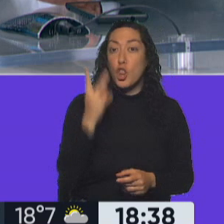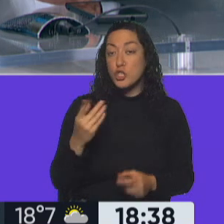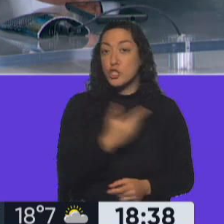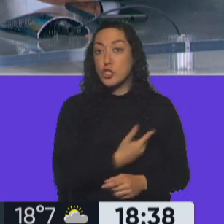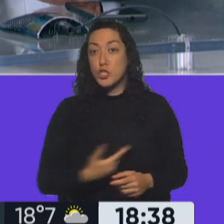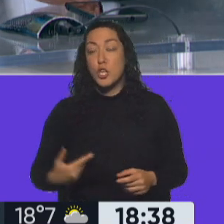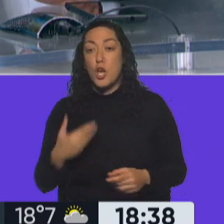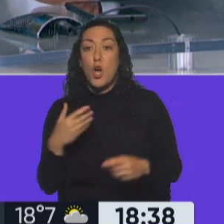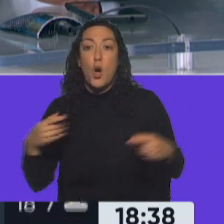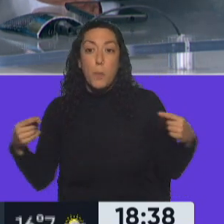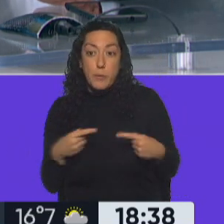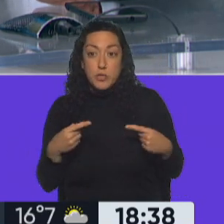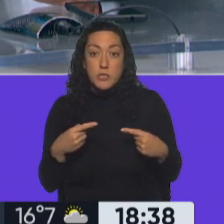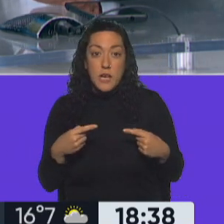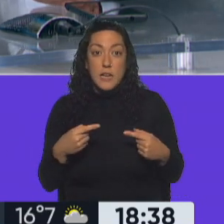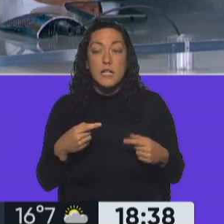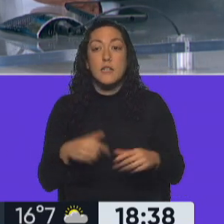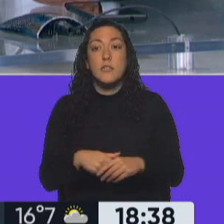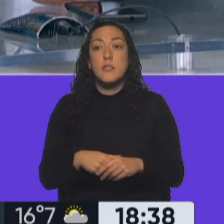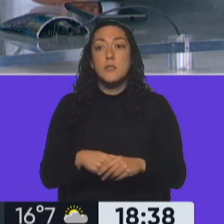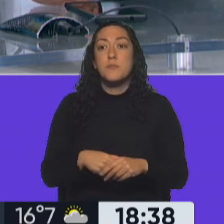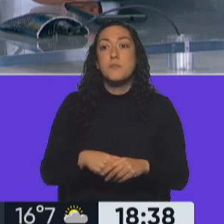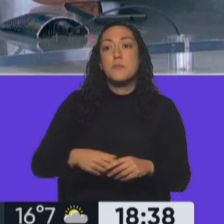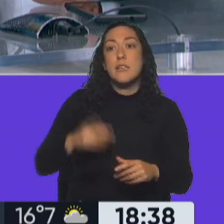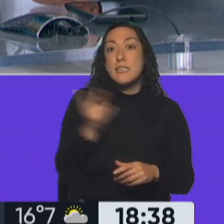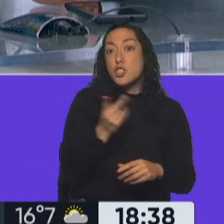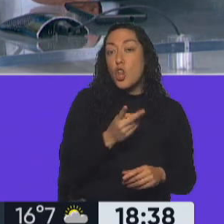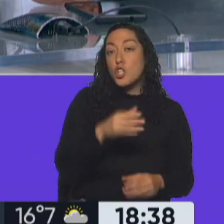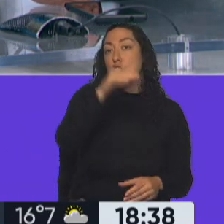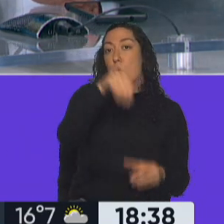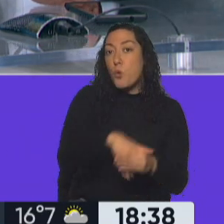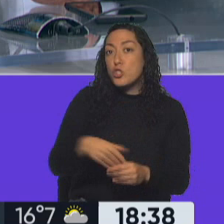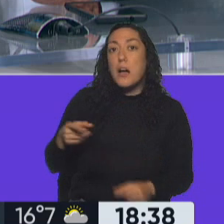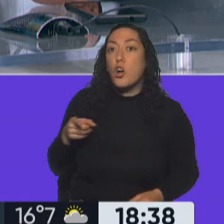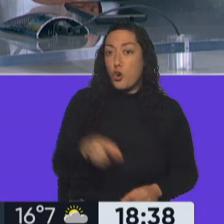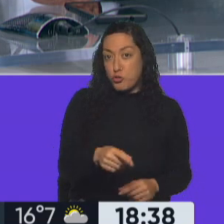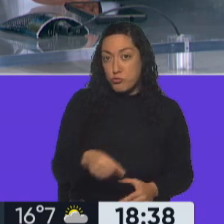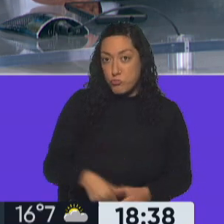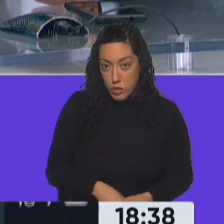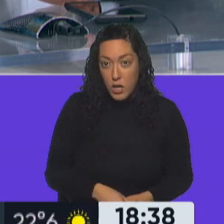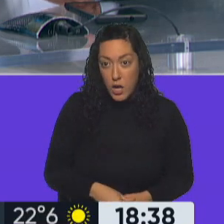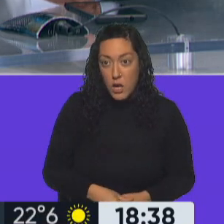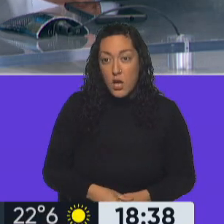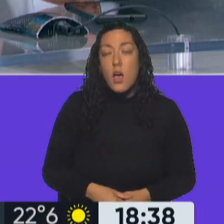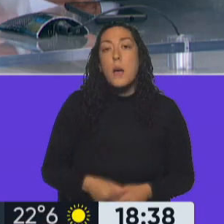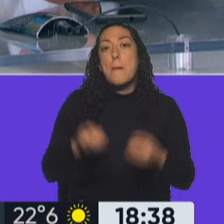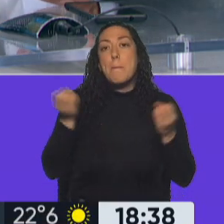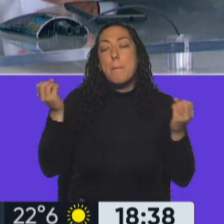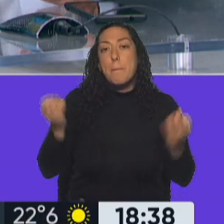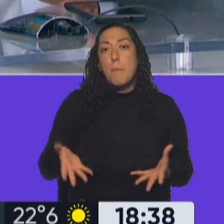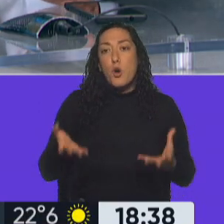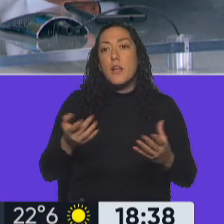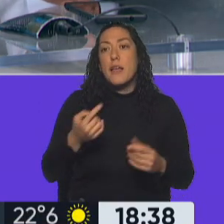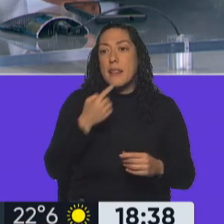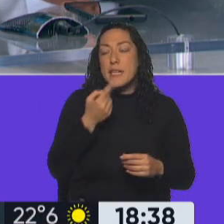son Silvana Giudice y José María Corral, votaron en contra. Mirá. Votaron en contra. ¿Por qué? Porque el argumento es, sí, bueno, están